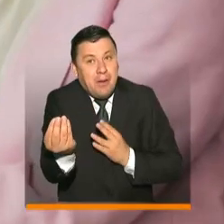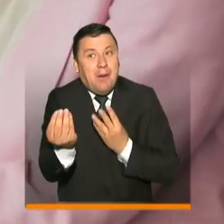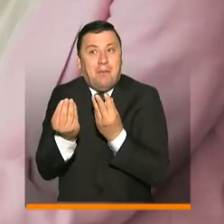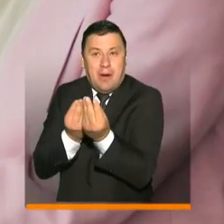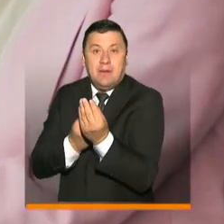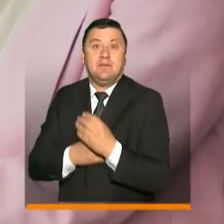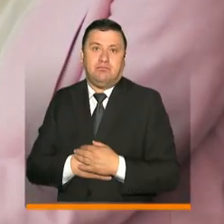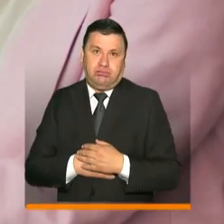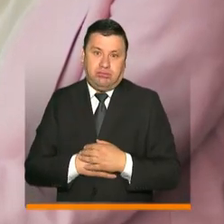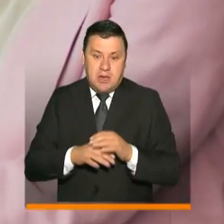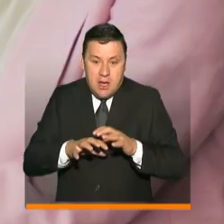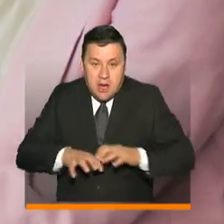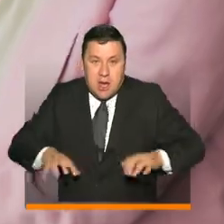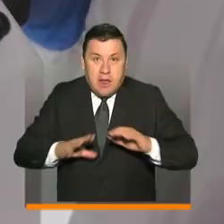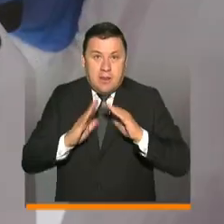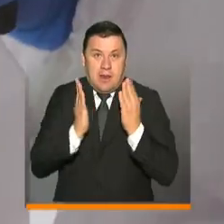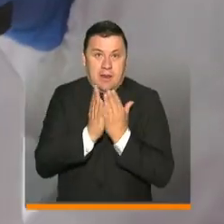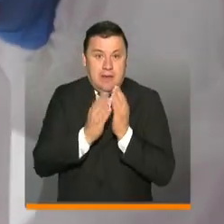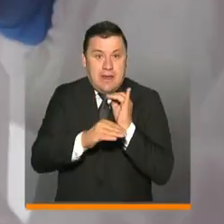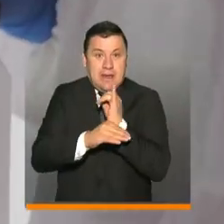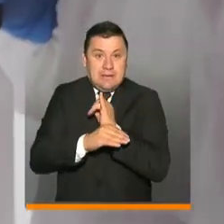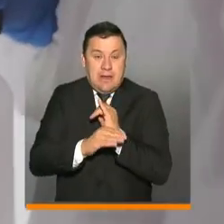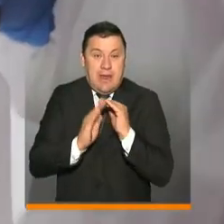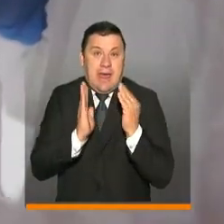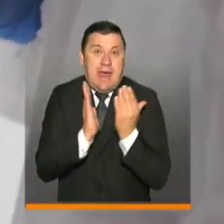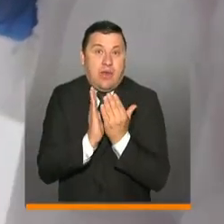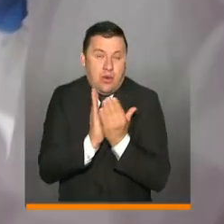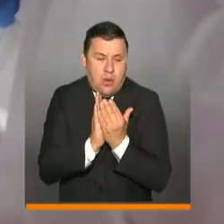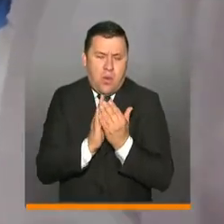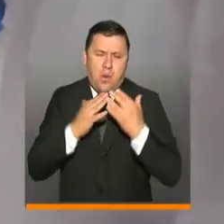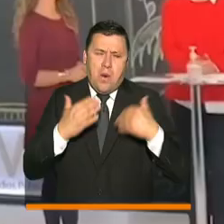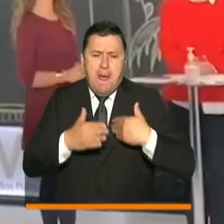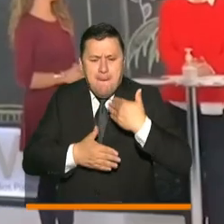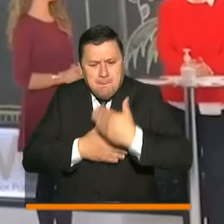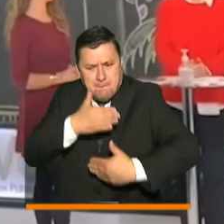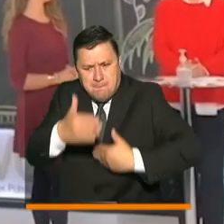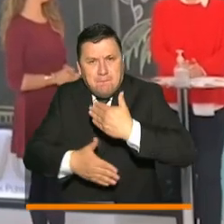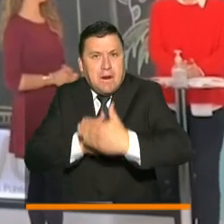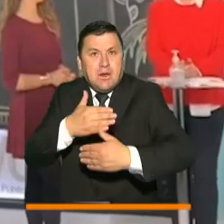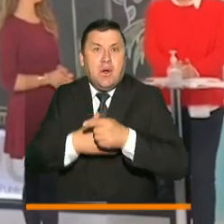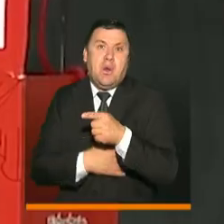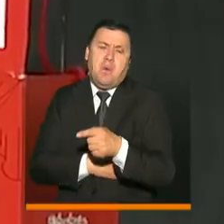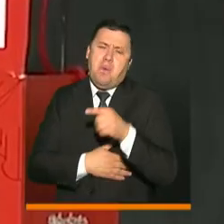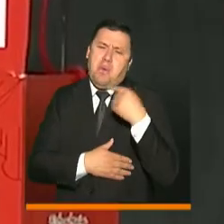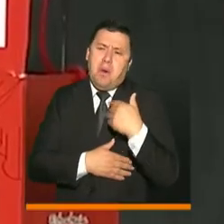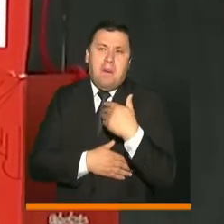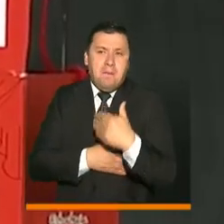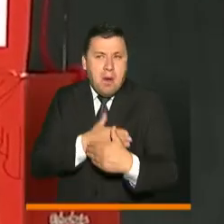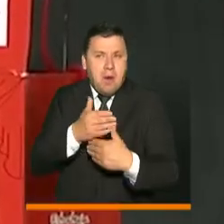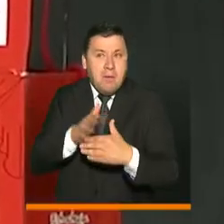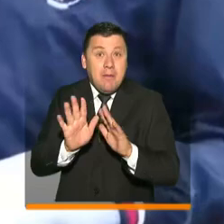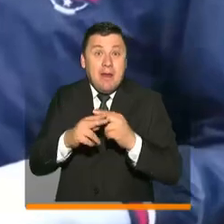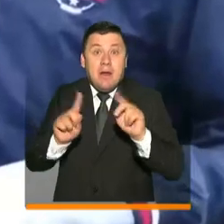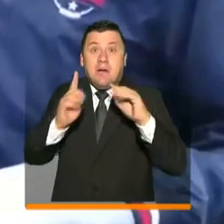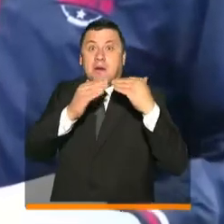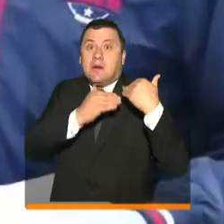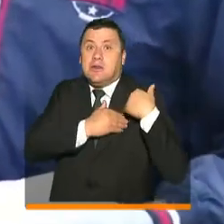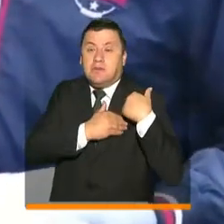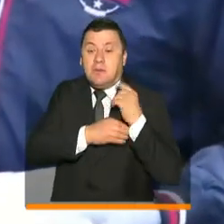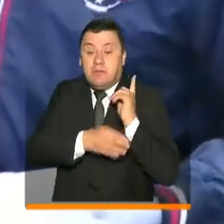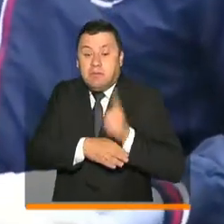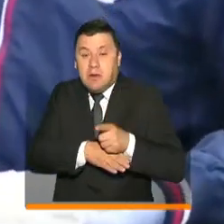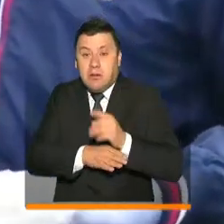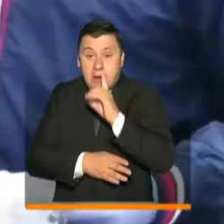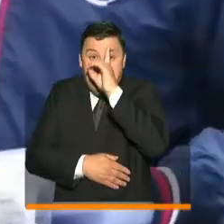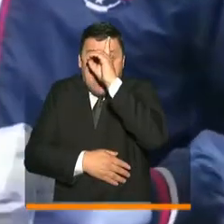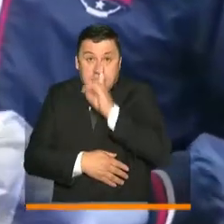El retorno a la actividad escolar en las instituciones educativas es un proceso que se adelantará de manera progresiva y responsable, y es una decisión